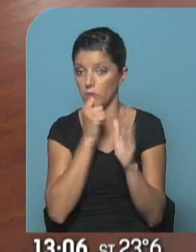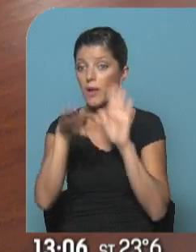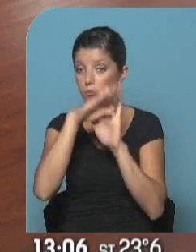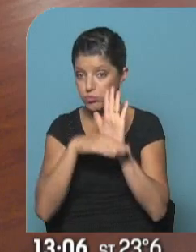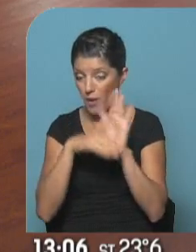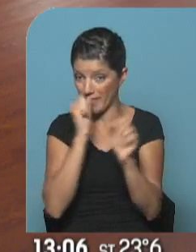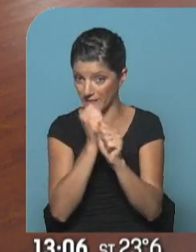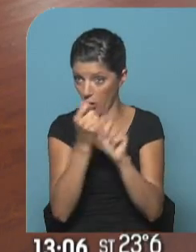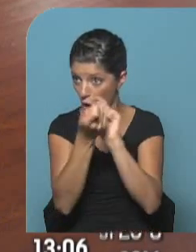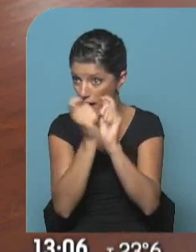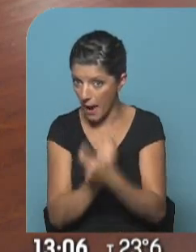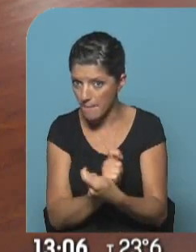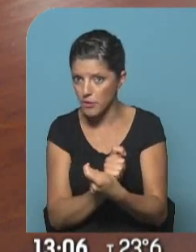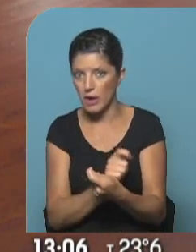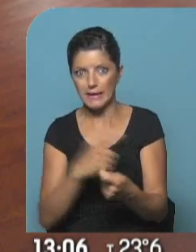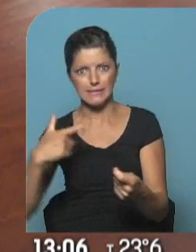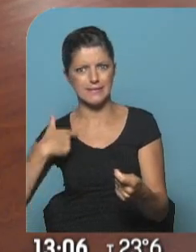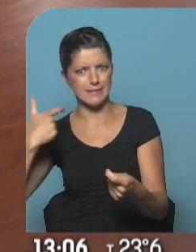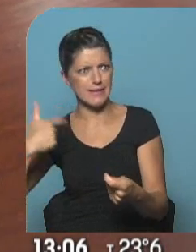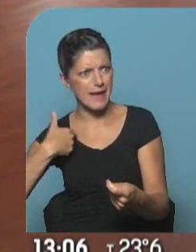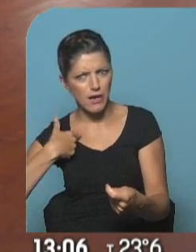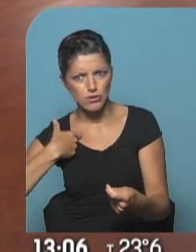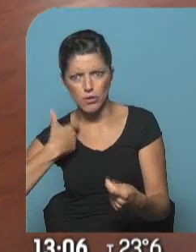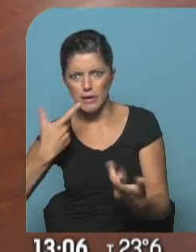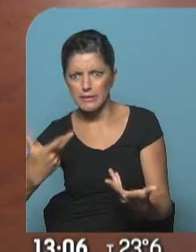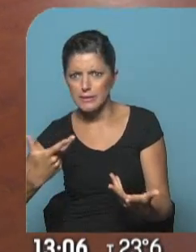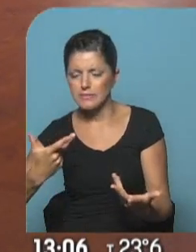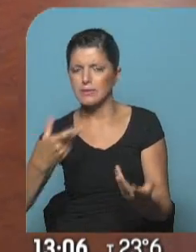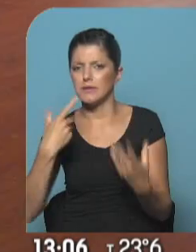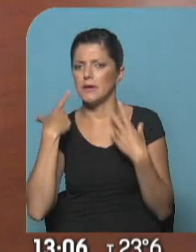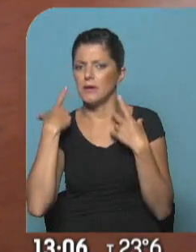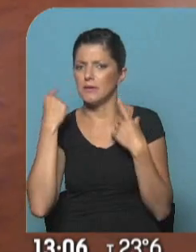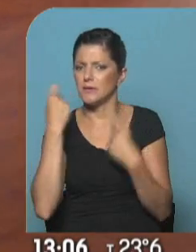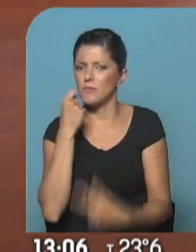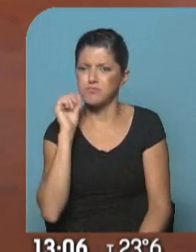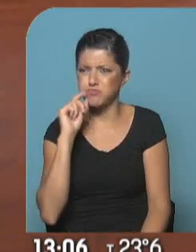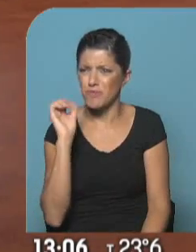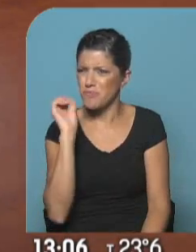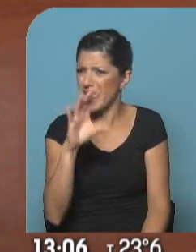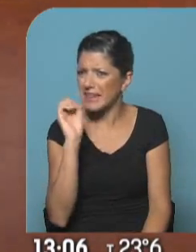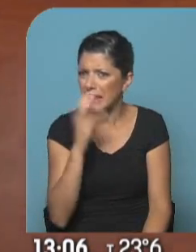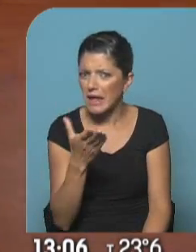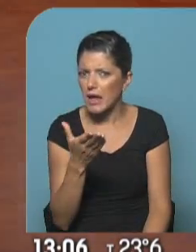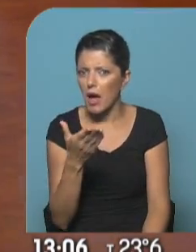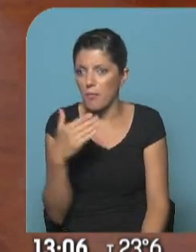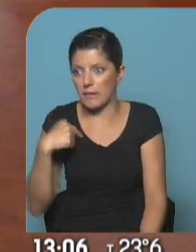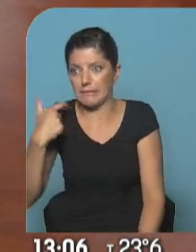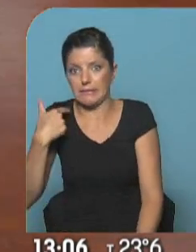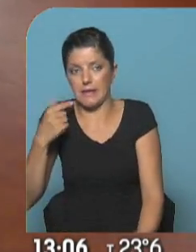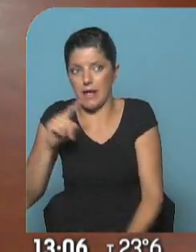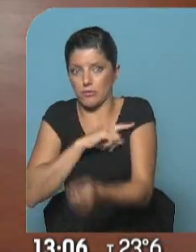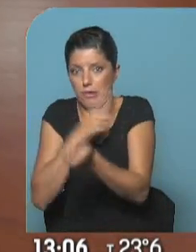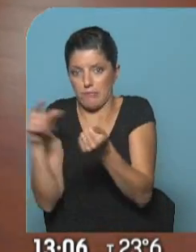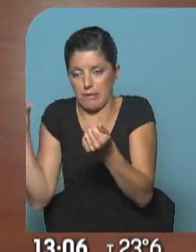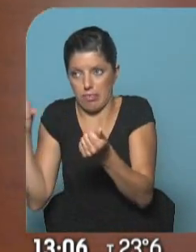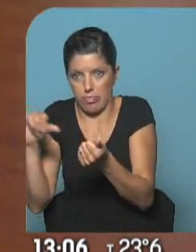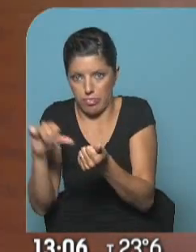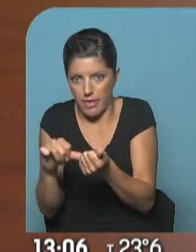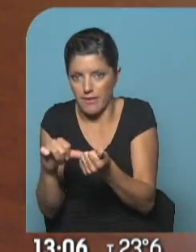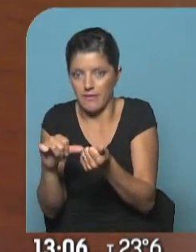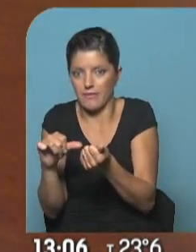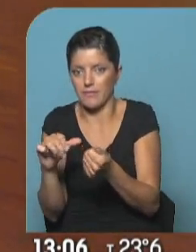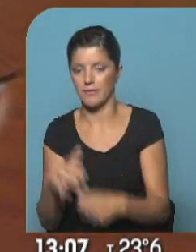justicia tiene como principales corruptos, o sea, no ha habido limpieza en ese proceso que, si por más